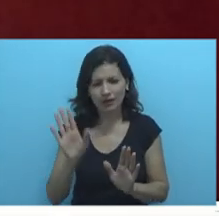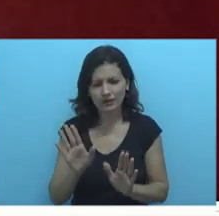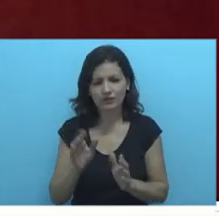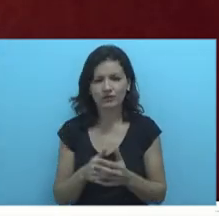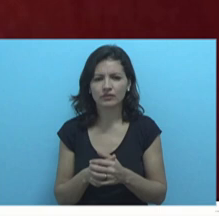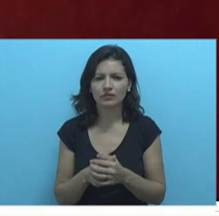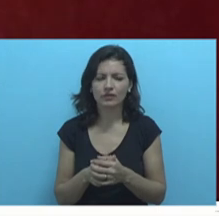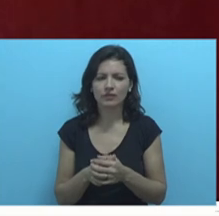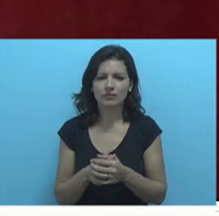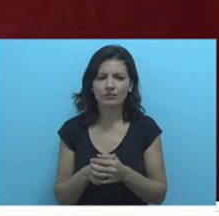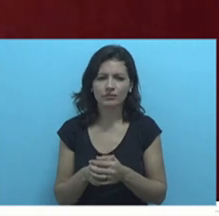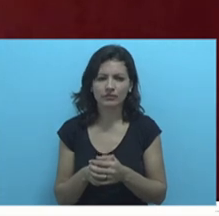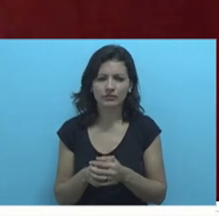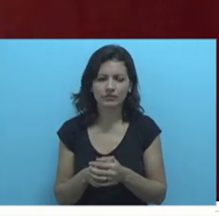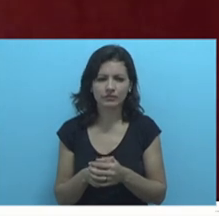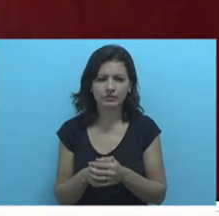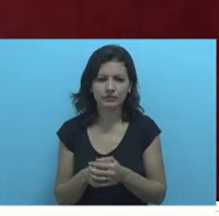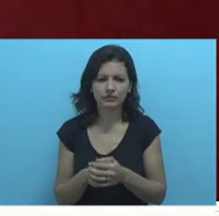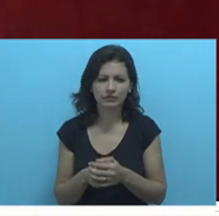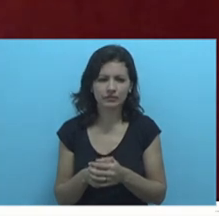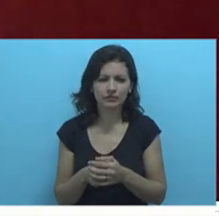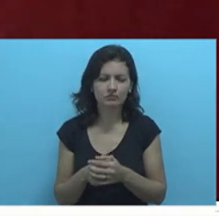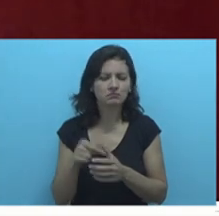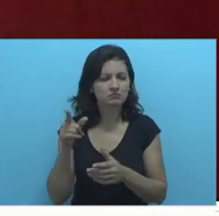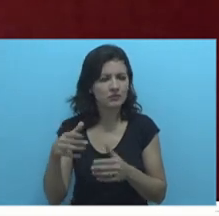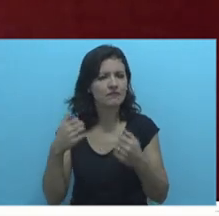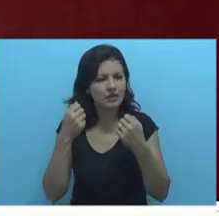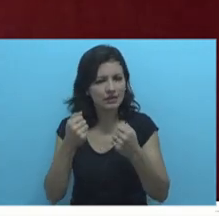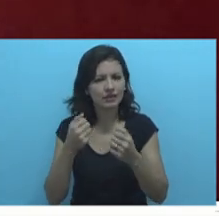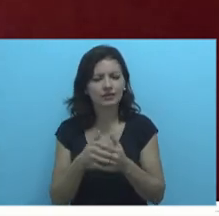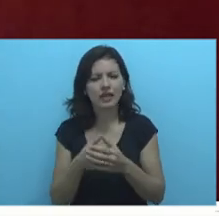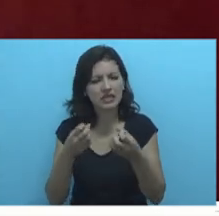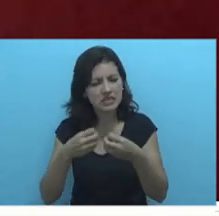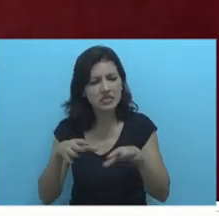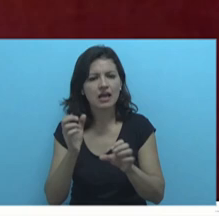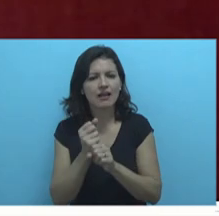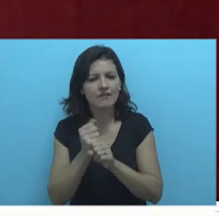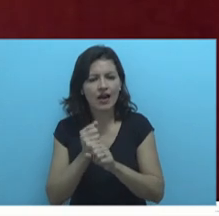muy resistidas, y él tuvo la valentía de iniciarlas.